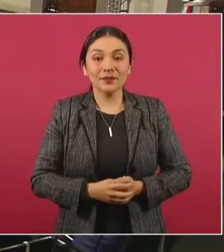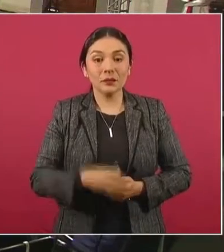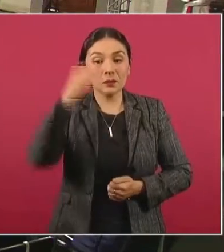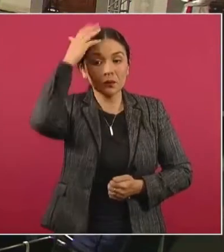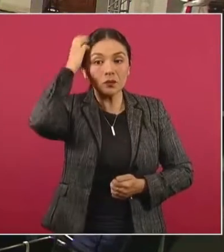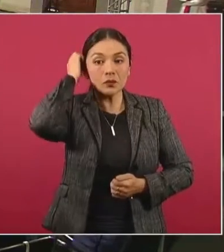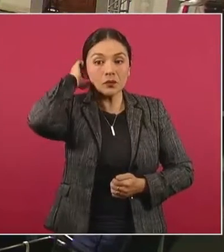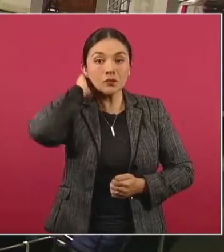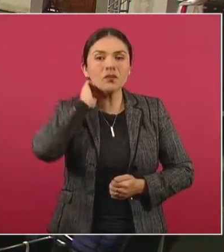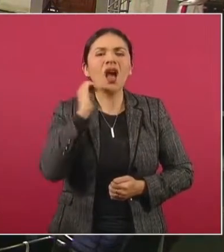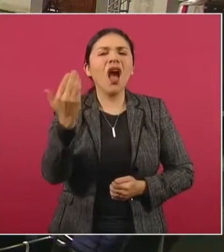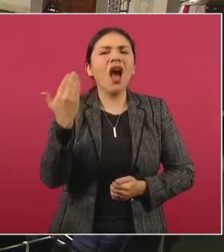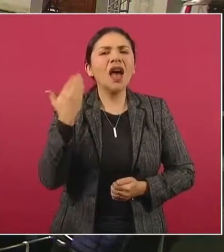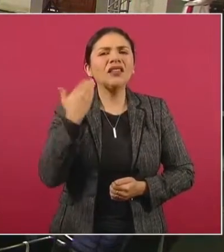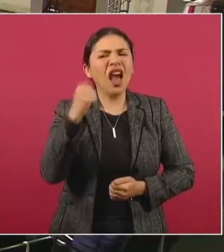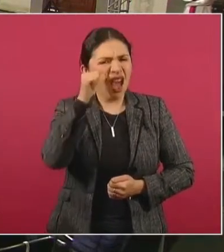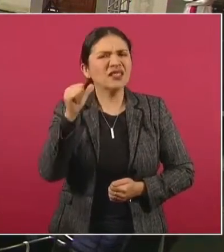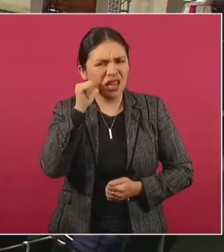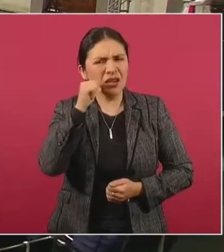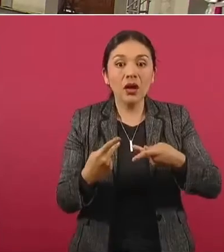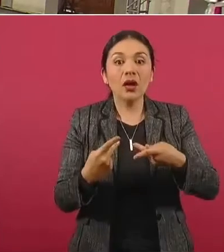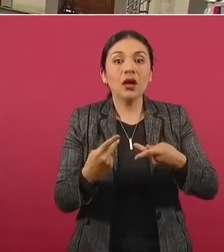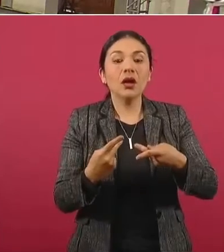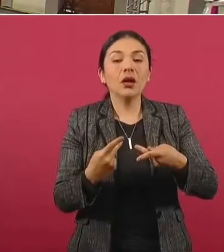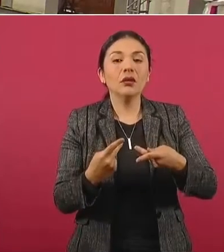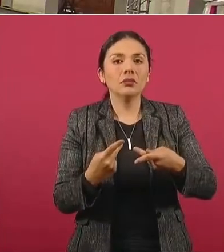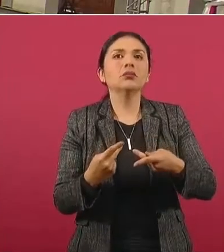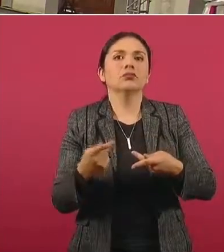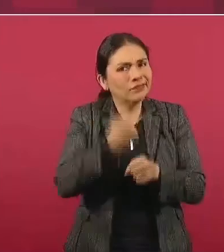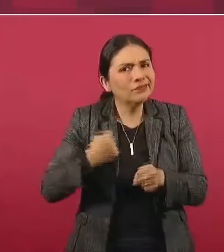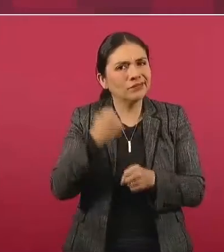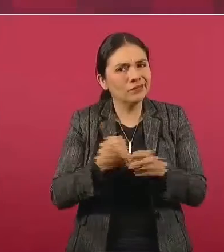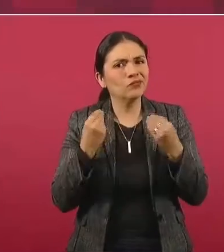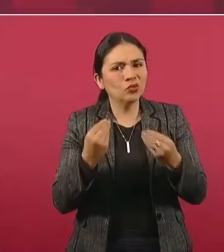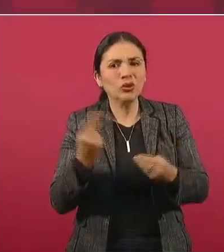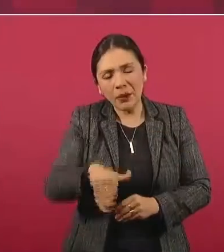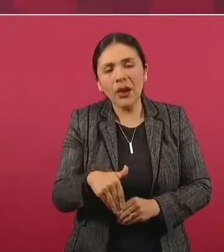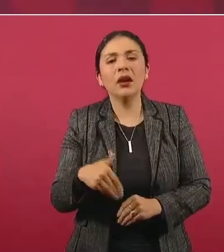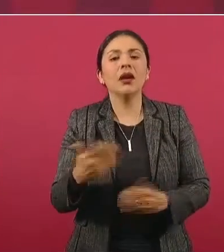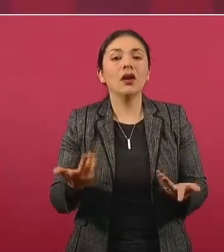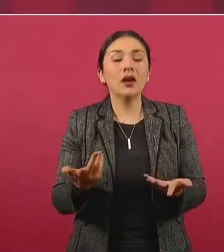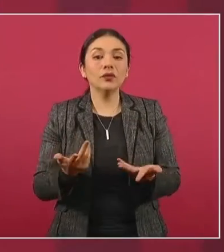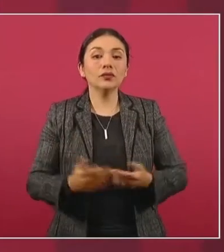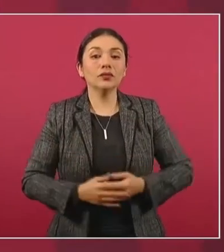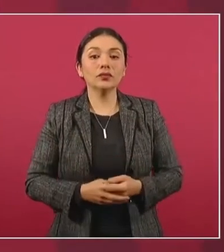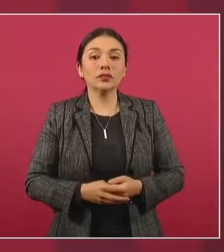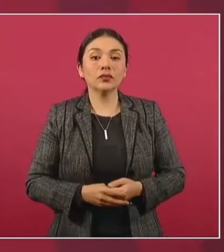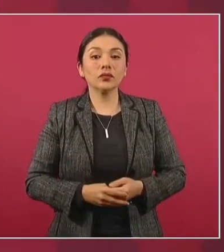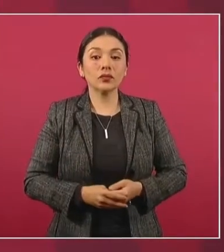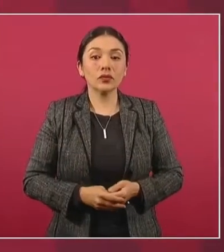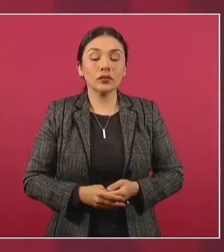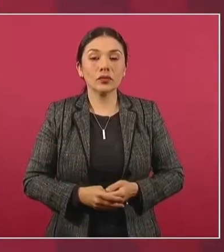nos hizo una pregunta ayer y se ha estado insistiendo en que hay